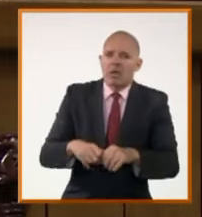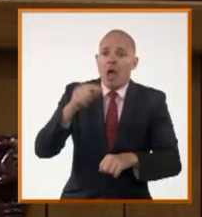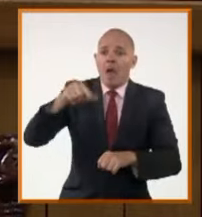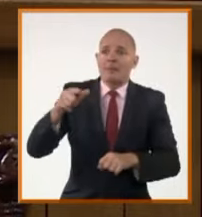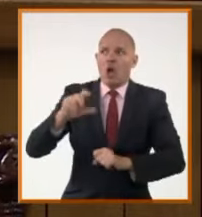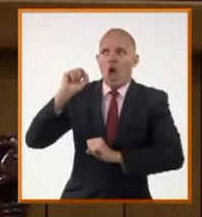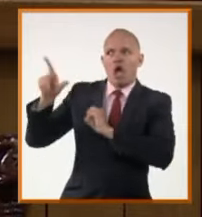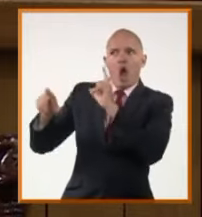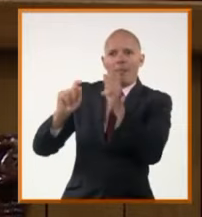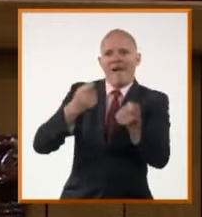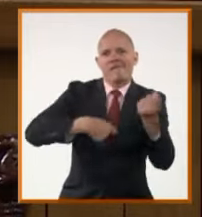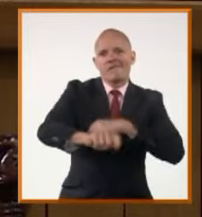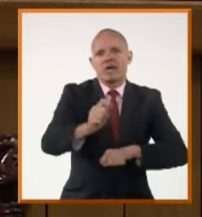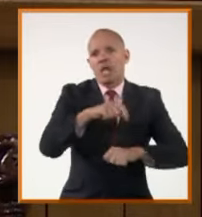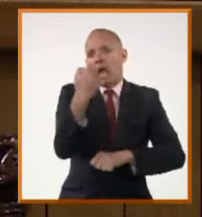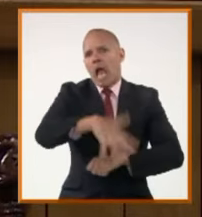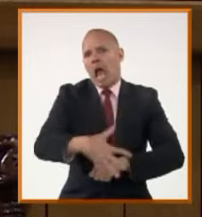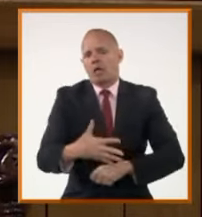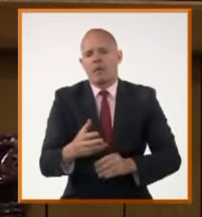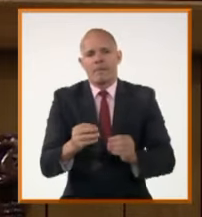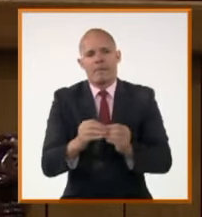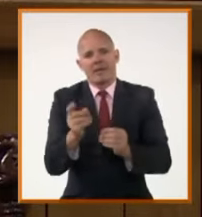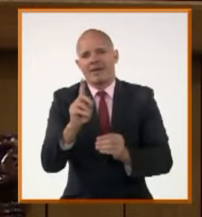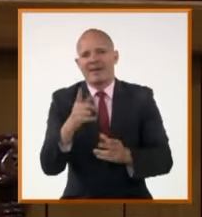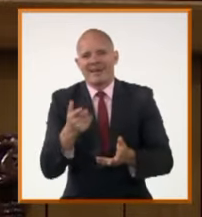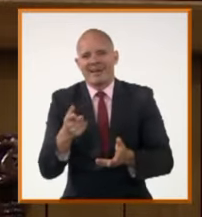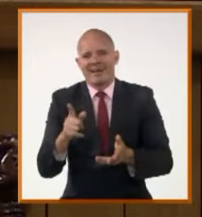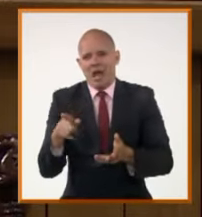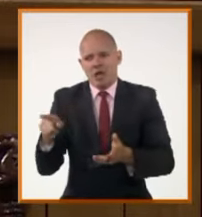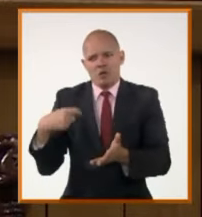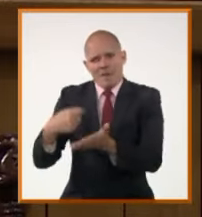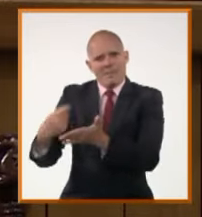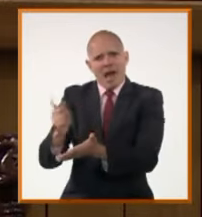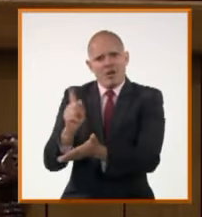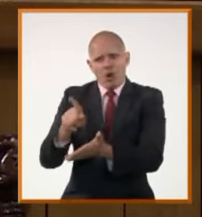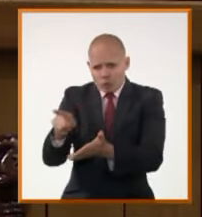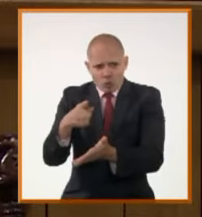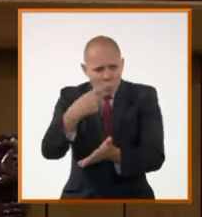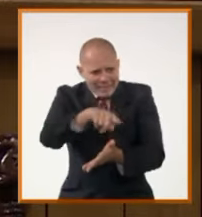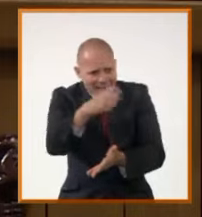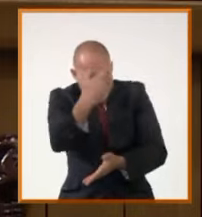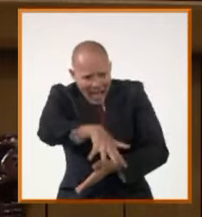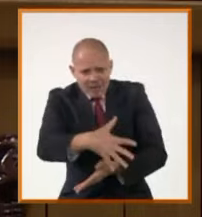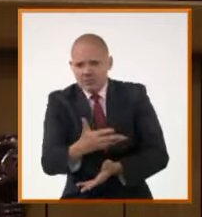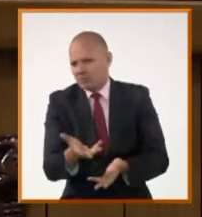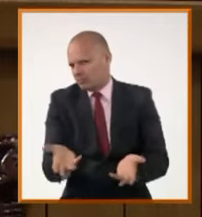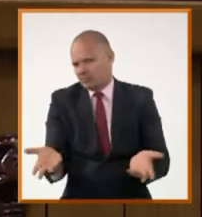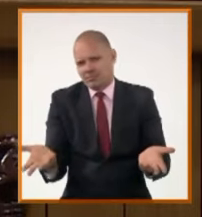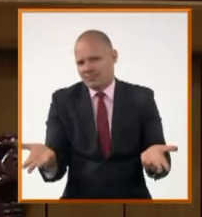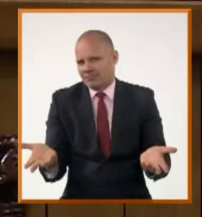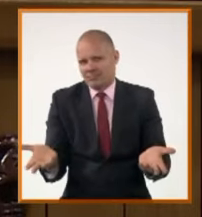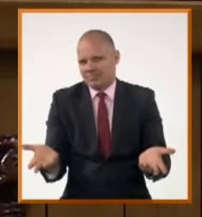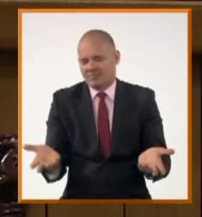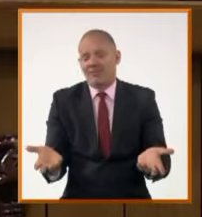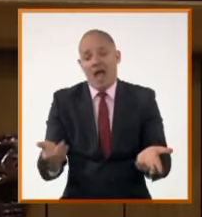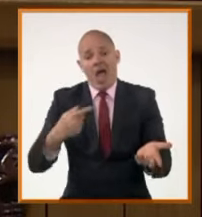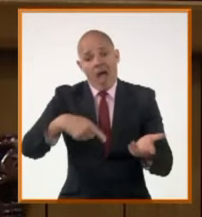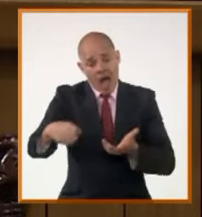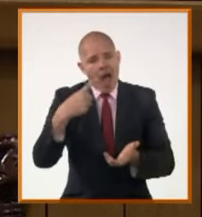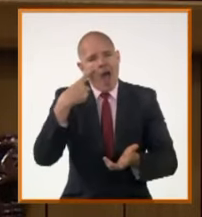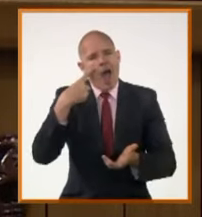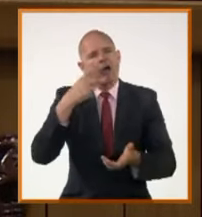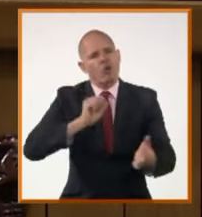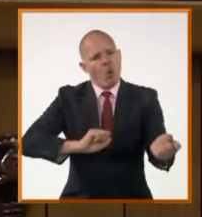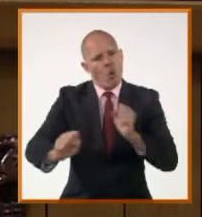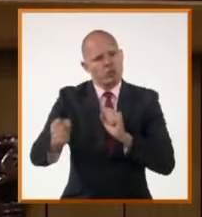impacta más en la población, pero no favoreceremos a aquellos que así no lo sean. Y estamos revisando el impuesto, el de los 6 meses,